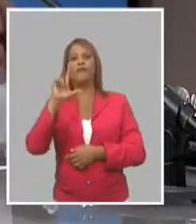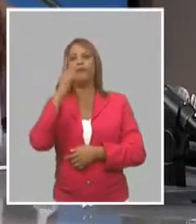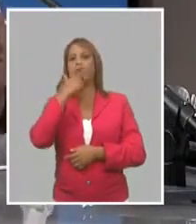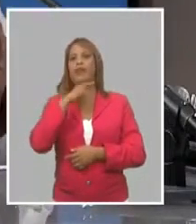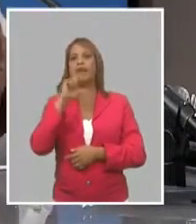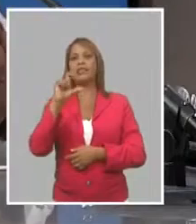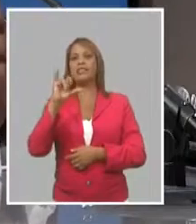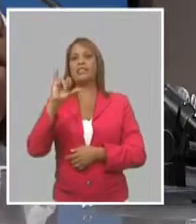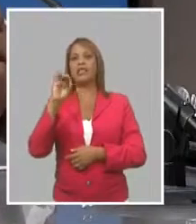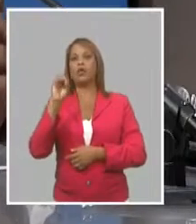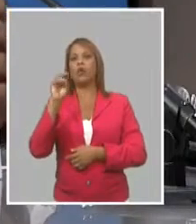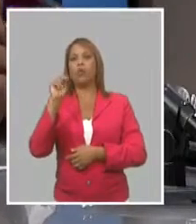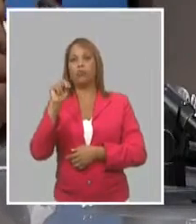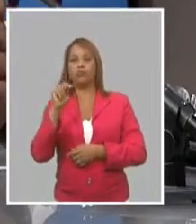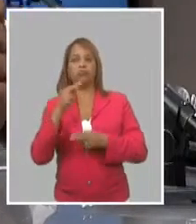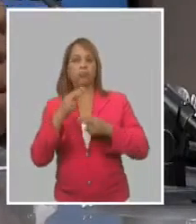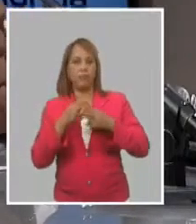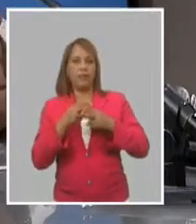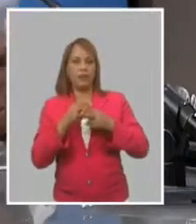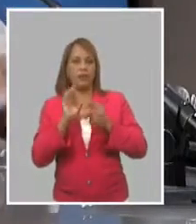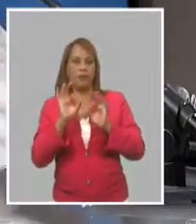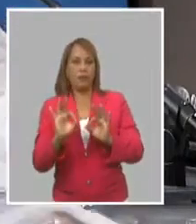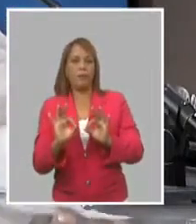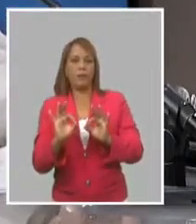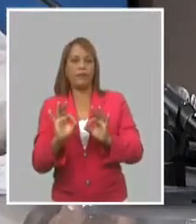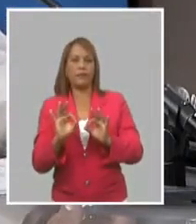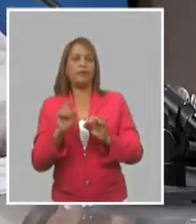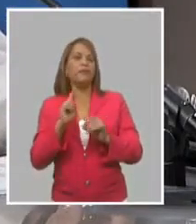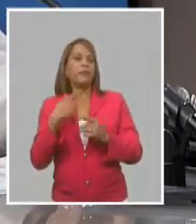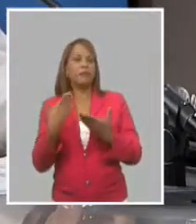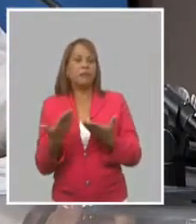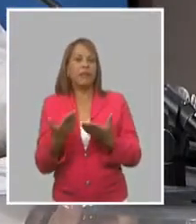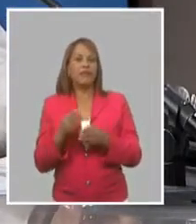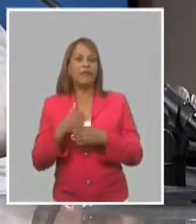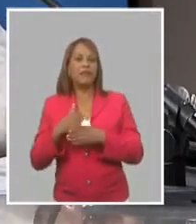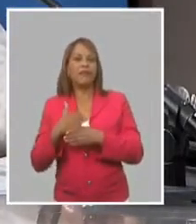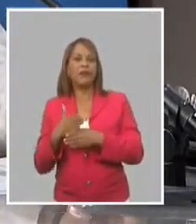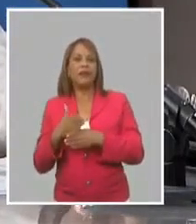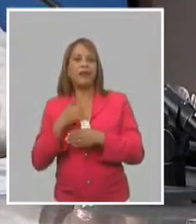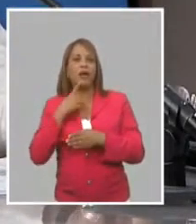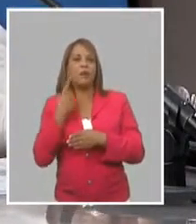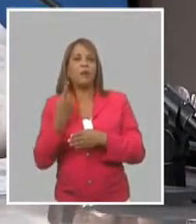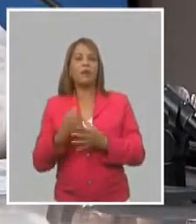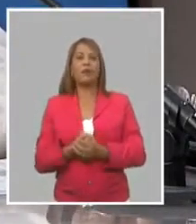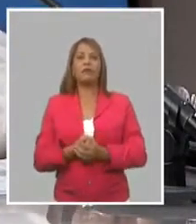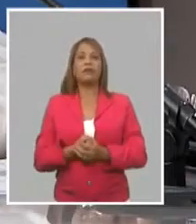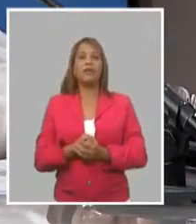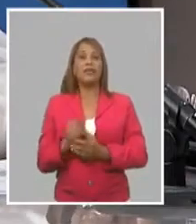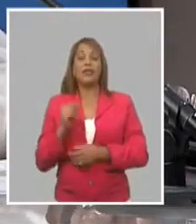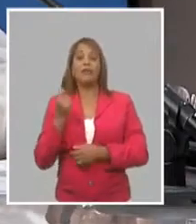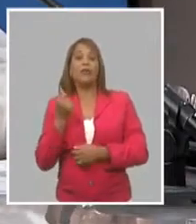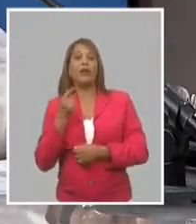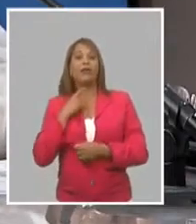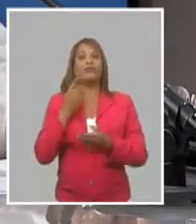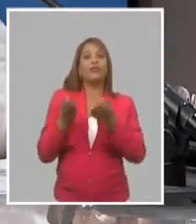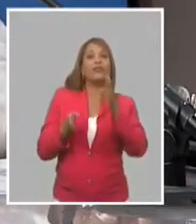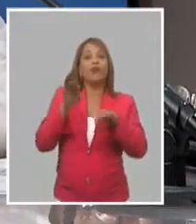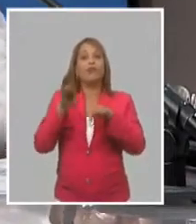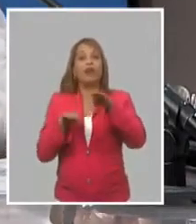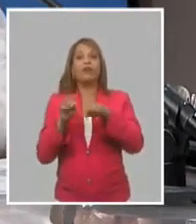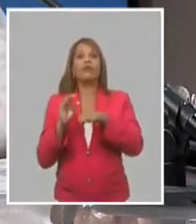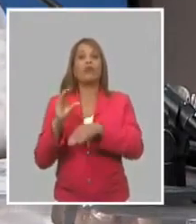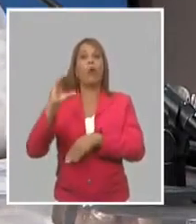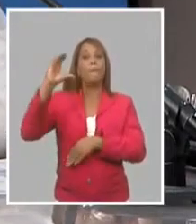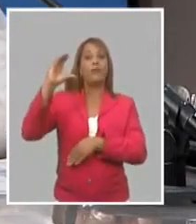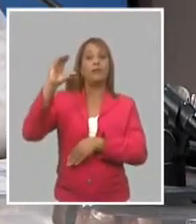Inflación en el buen sentido. Va a haber inflación. Porque si hay devaluación, suben los precios. Y